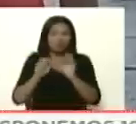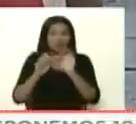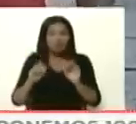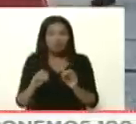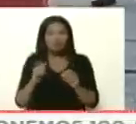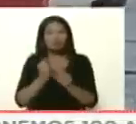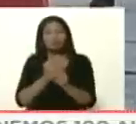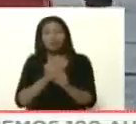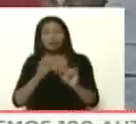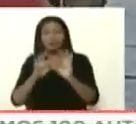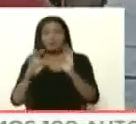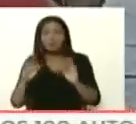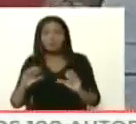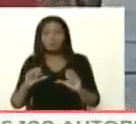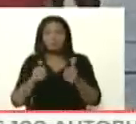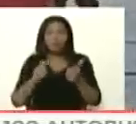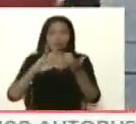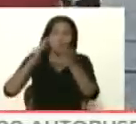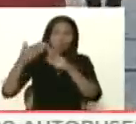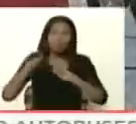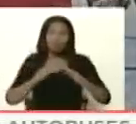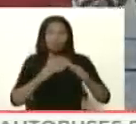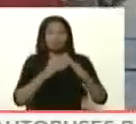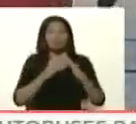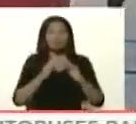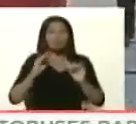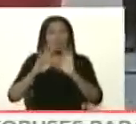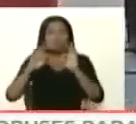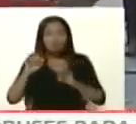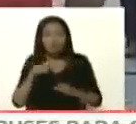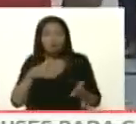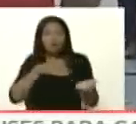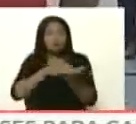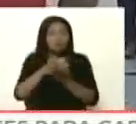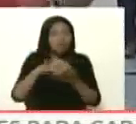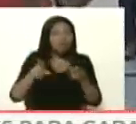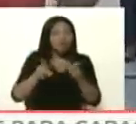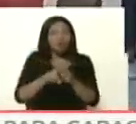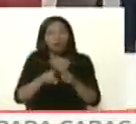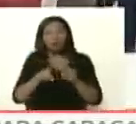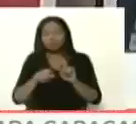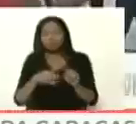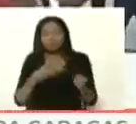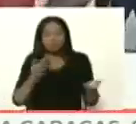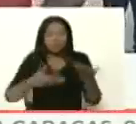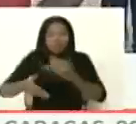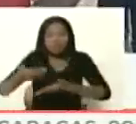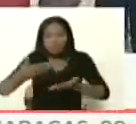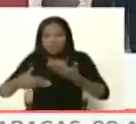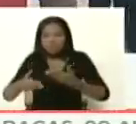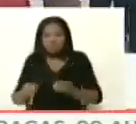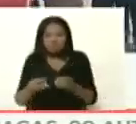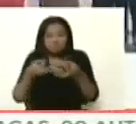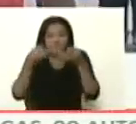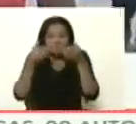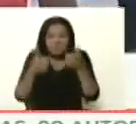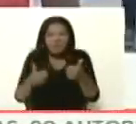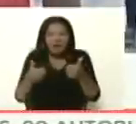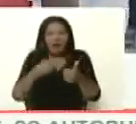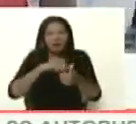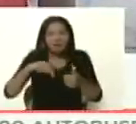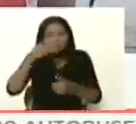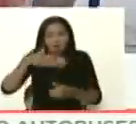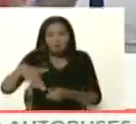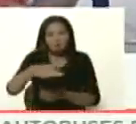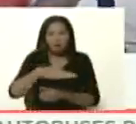superficial, salidos desde las comunas, desde las comunidades, para garantizar el servicio digno a nuestro pueblo. De